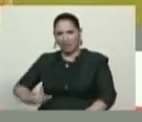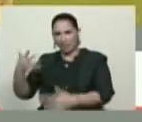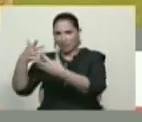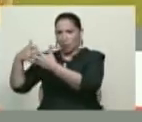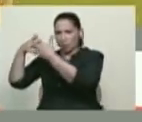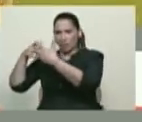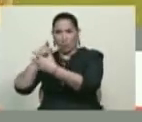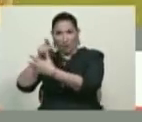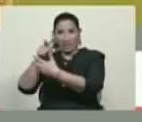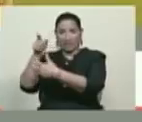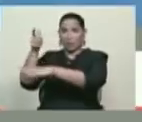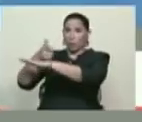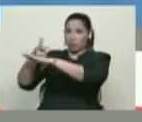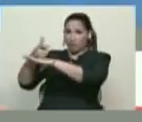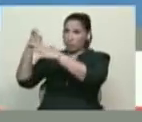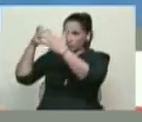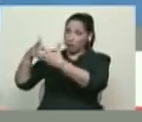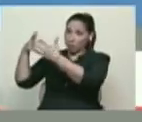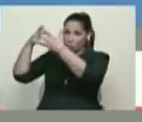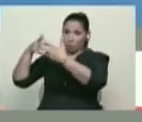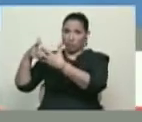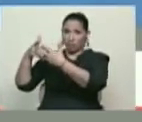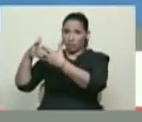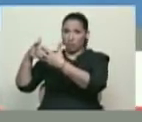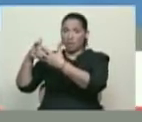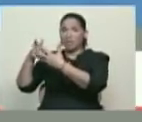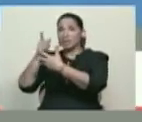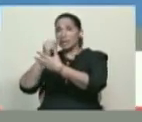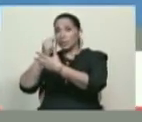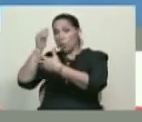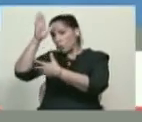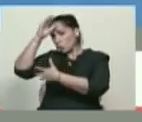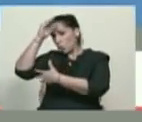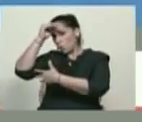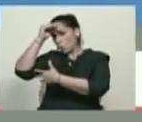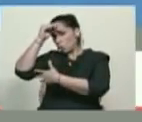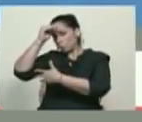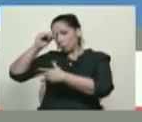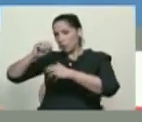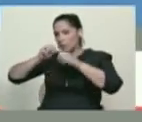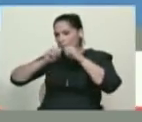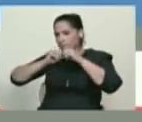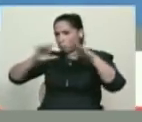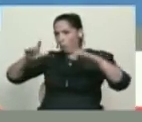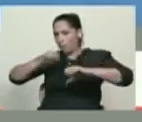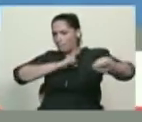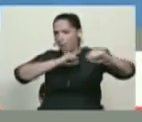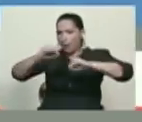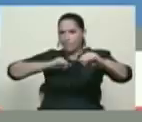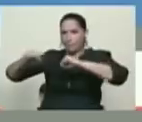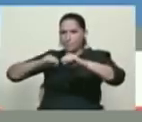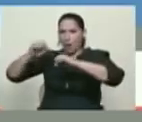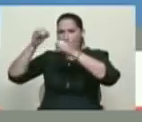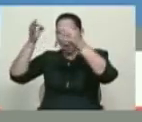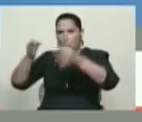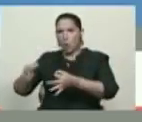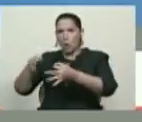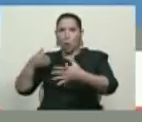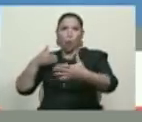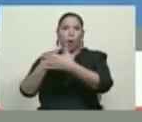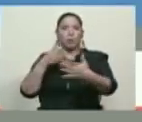supremacista, extremista, del señor Donald Trump, bueno, ha emprendido una serie de acciones concretas contra el pueblo de